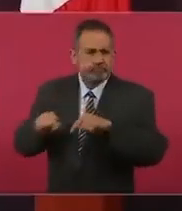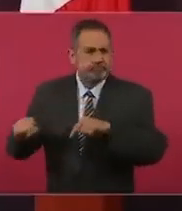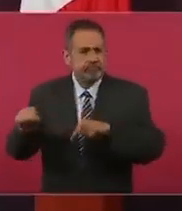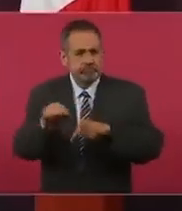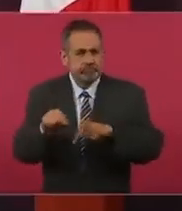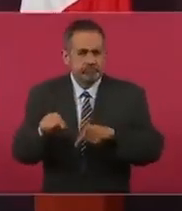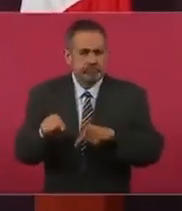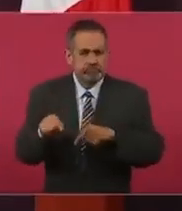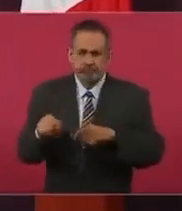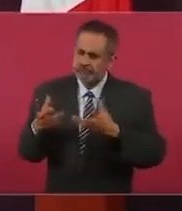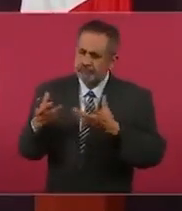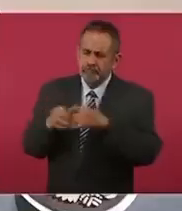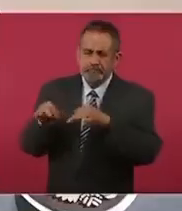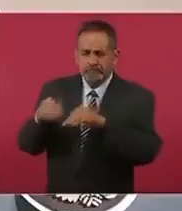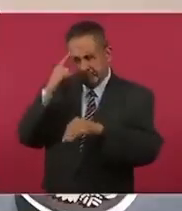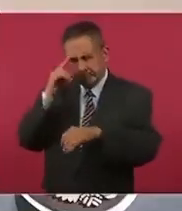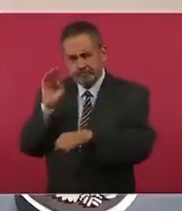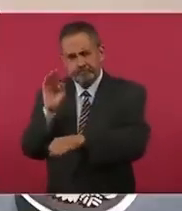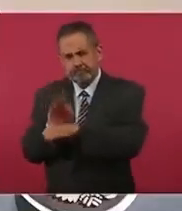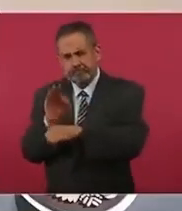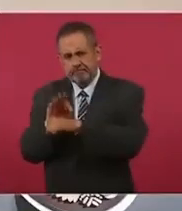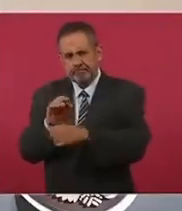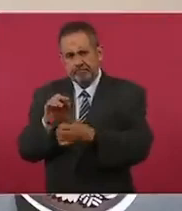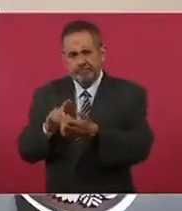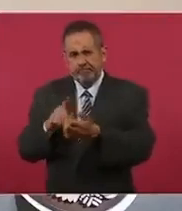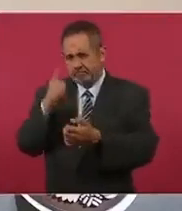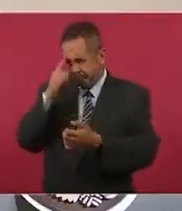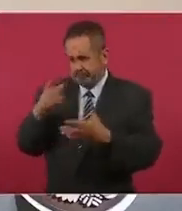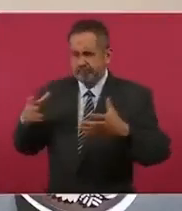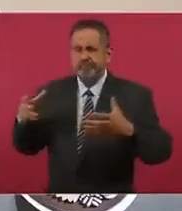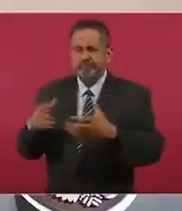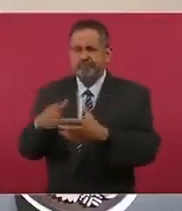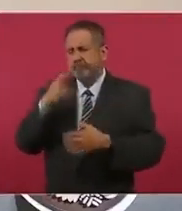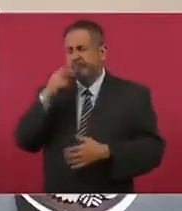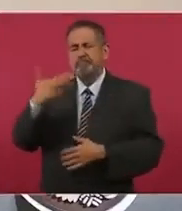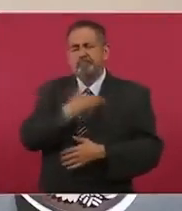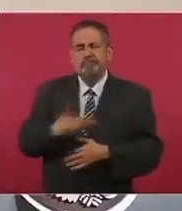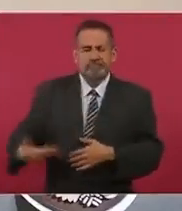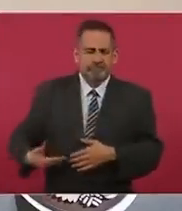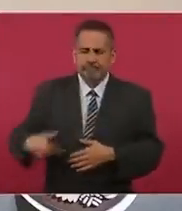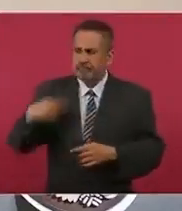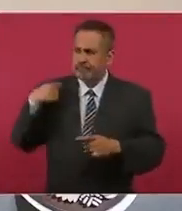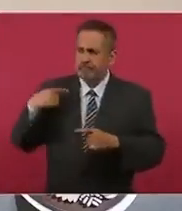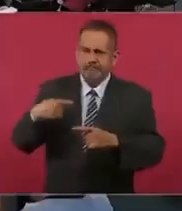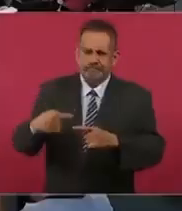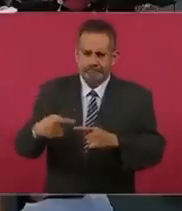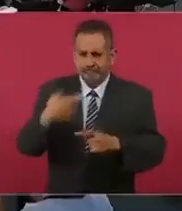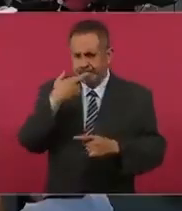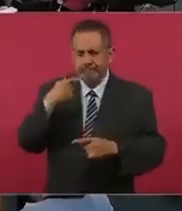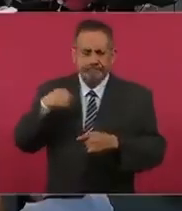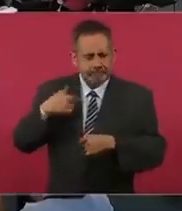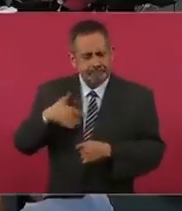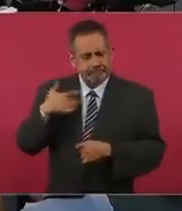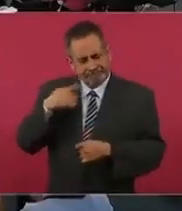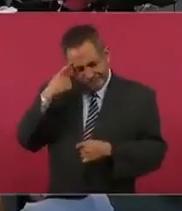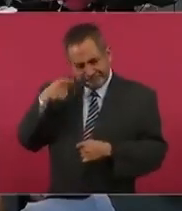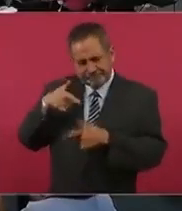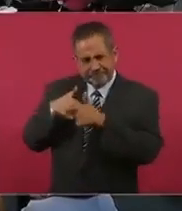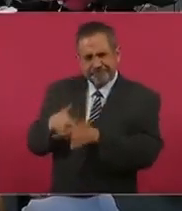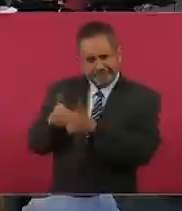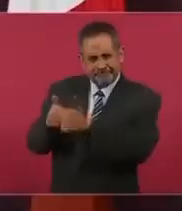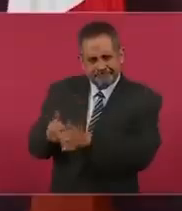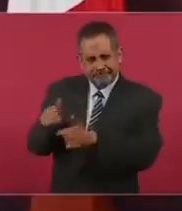que trabaja para el mejor presidente que hemos tenido en los últimos tiempos. Así que